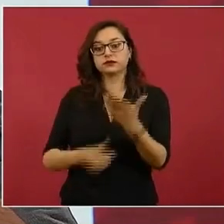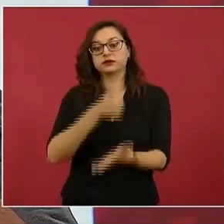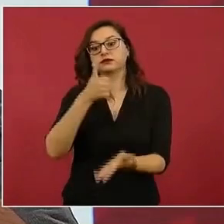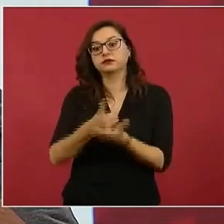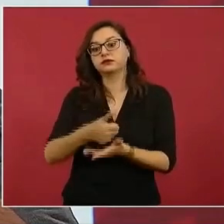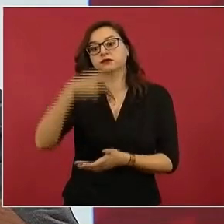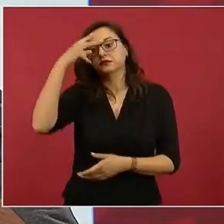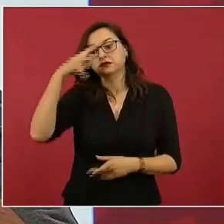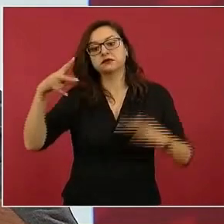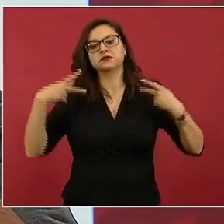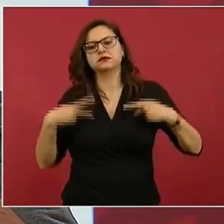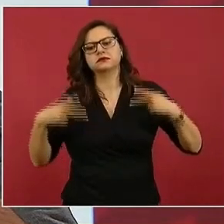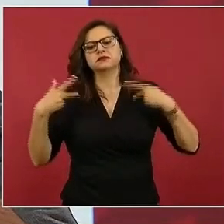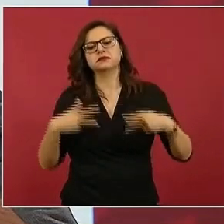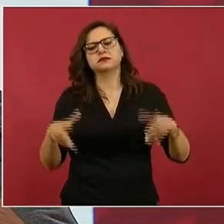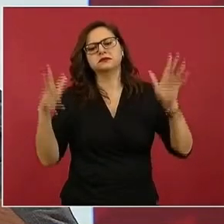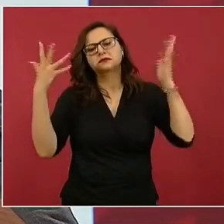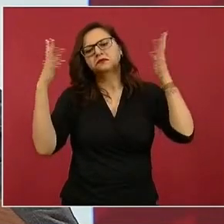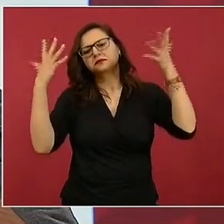es aclamado.